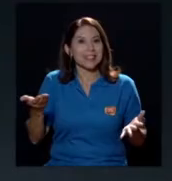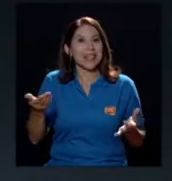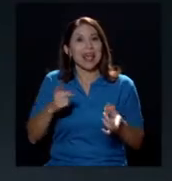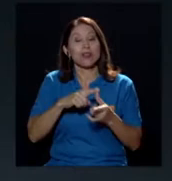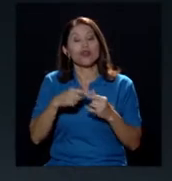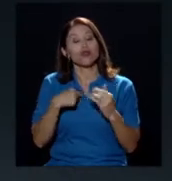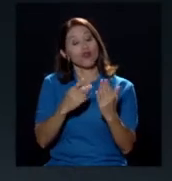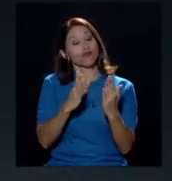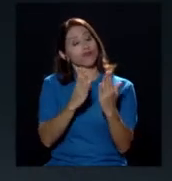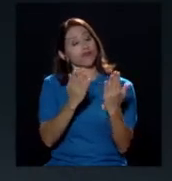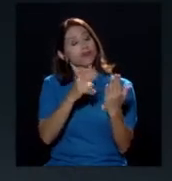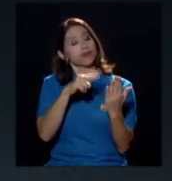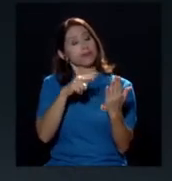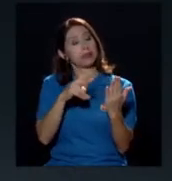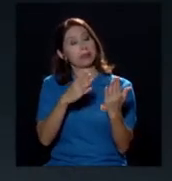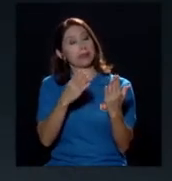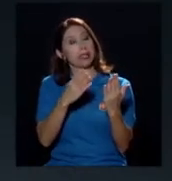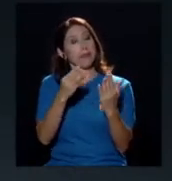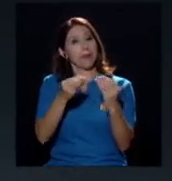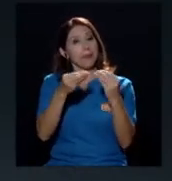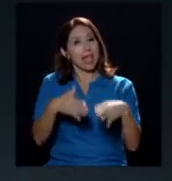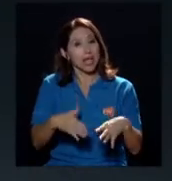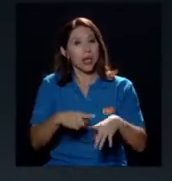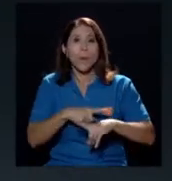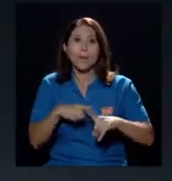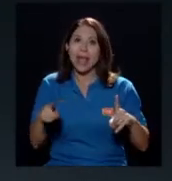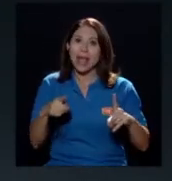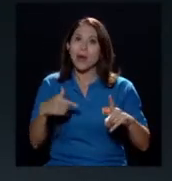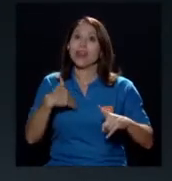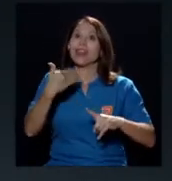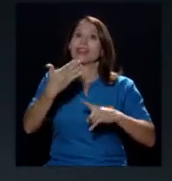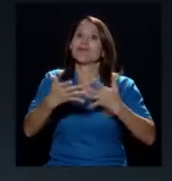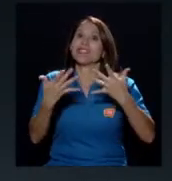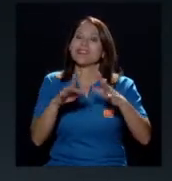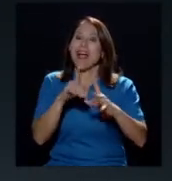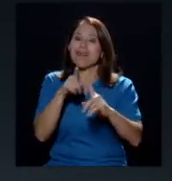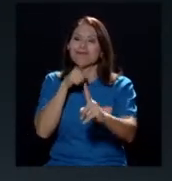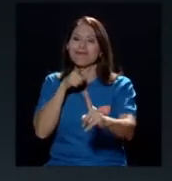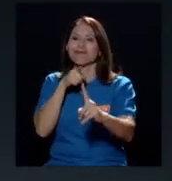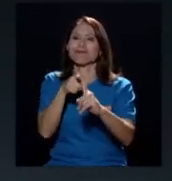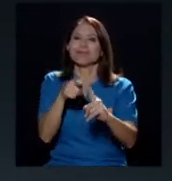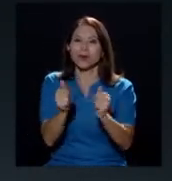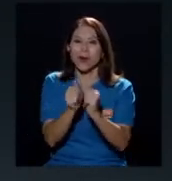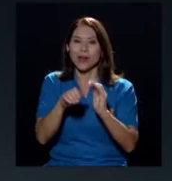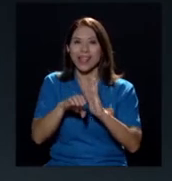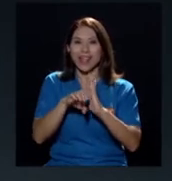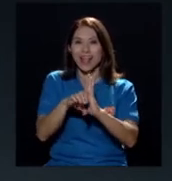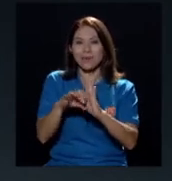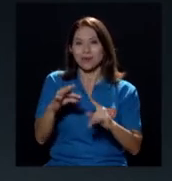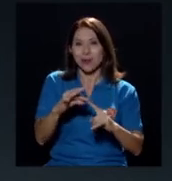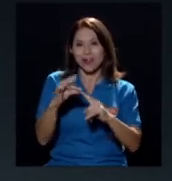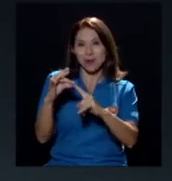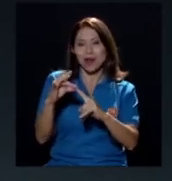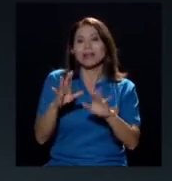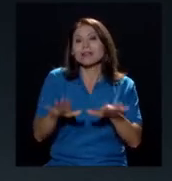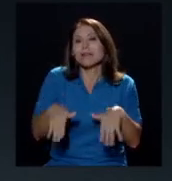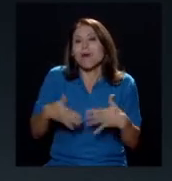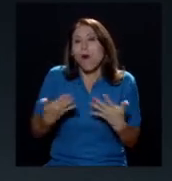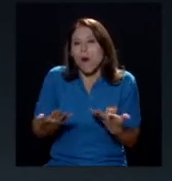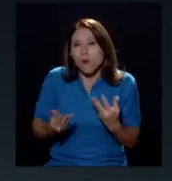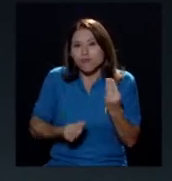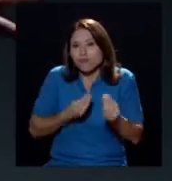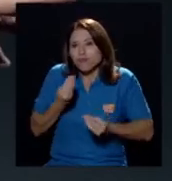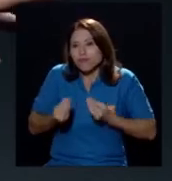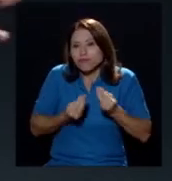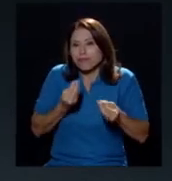pierdo pero afortunadamente luego aterriza en ejemplos particulares de cómo en la acción de costa